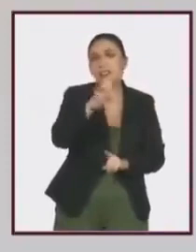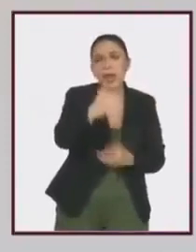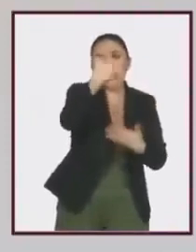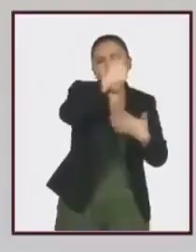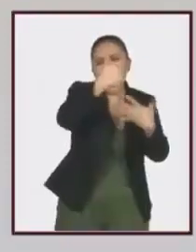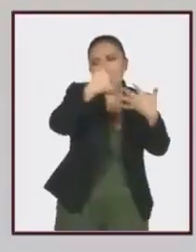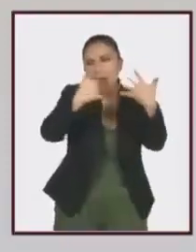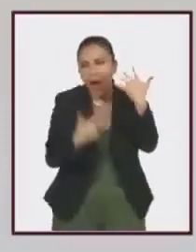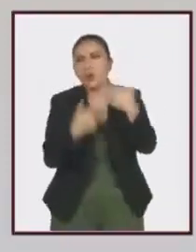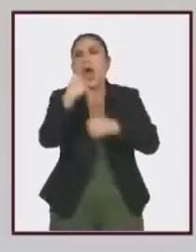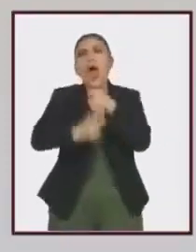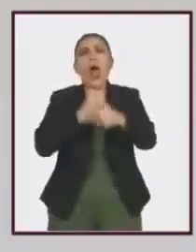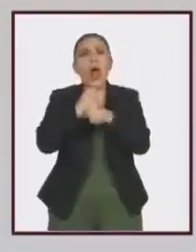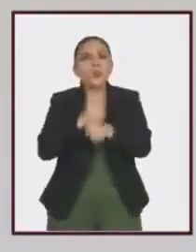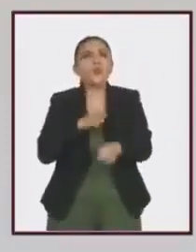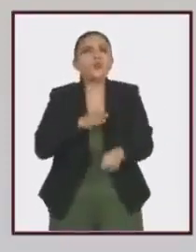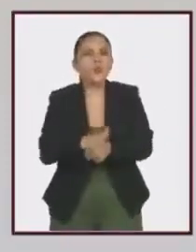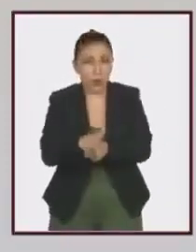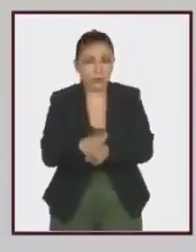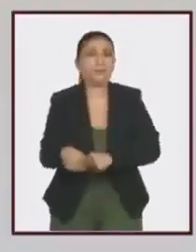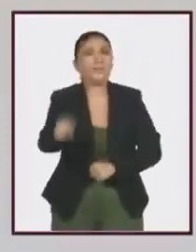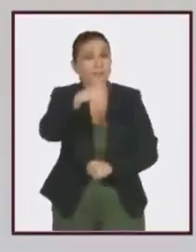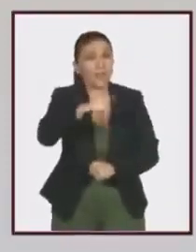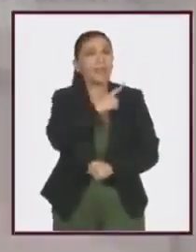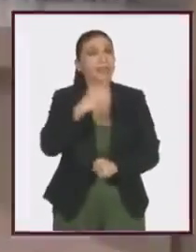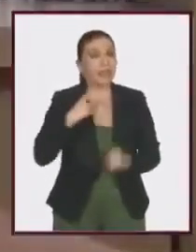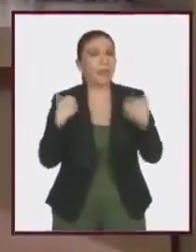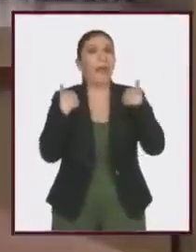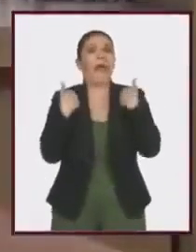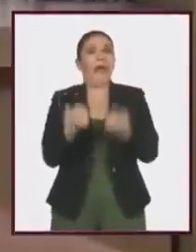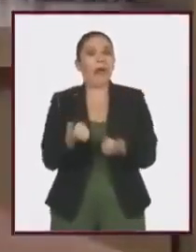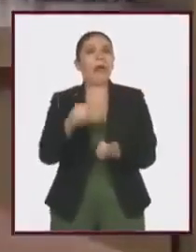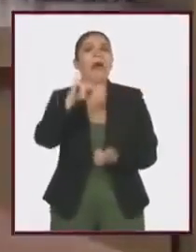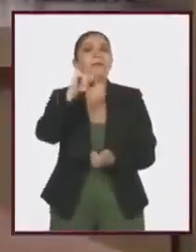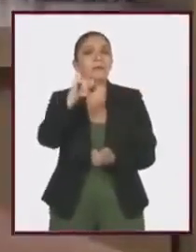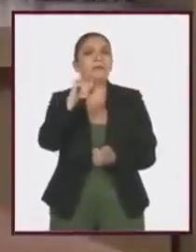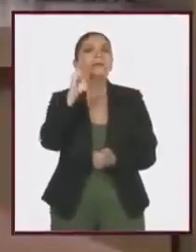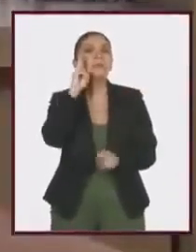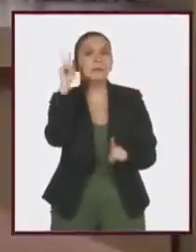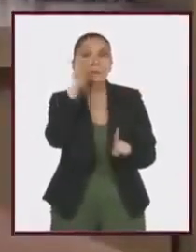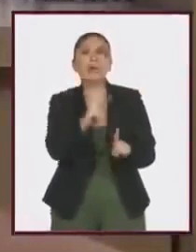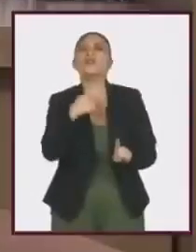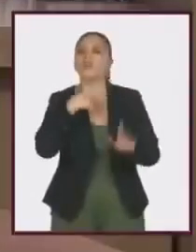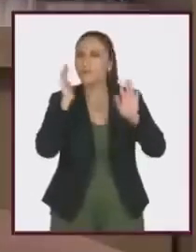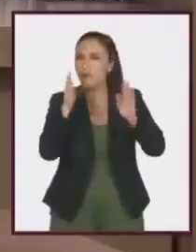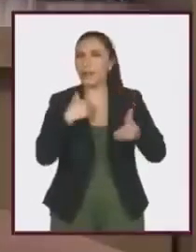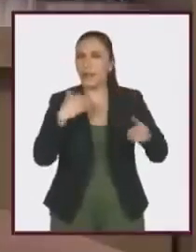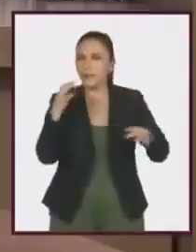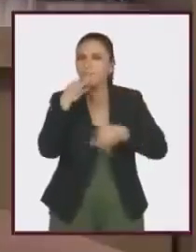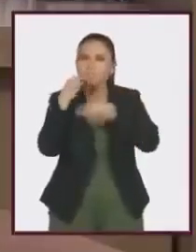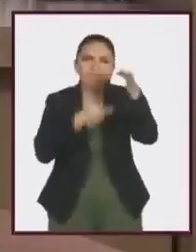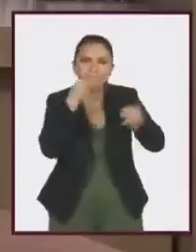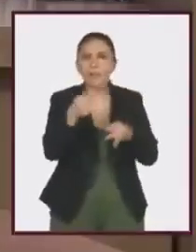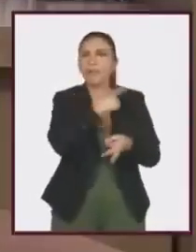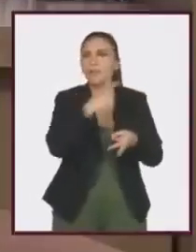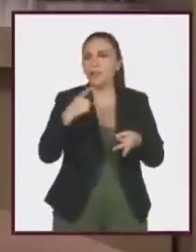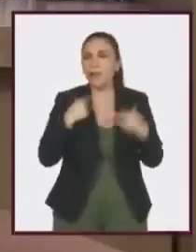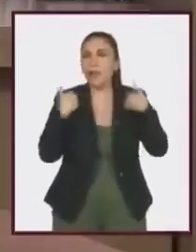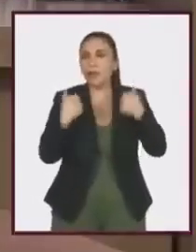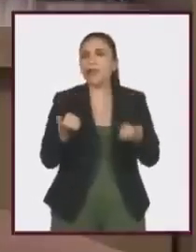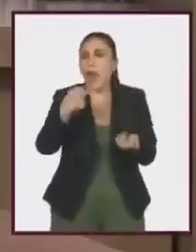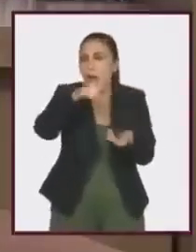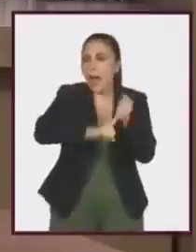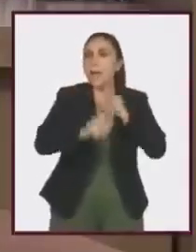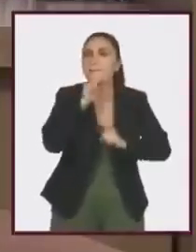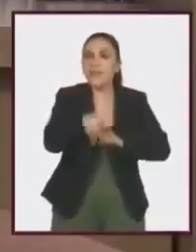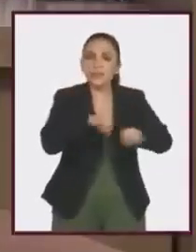los grados. Nosotros debemos de considerar, y así hemos impulsado que se consideren dentro del trabajo